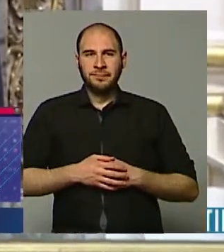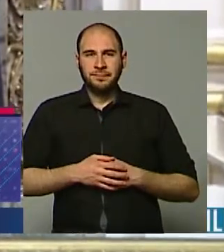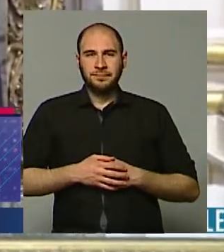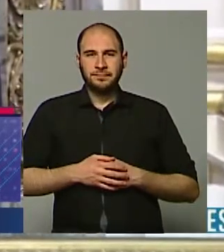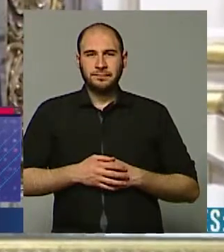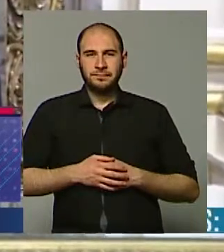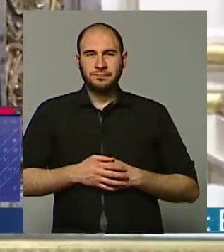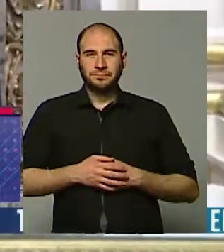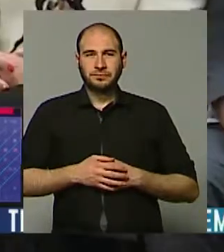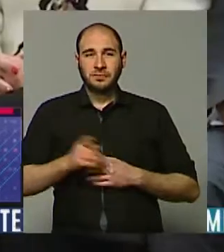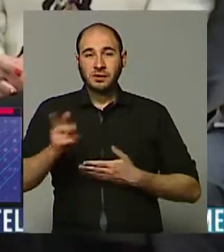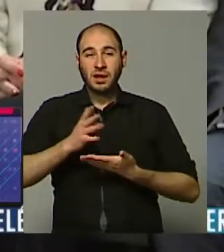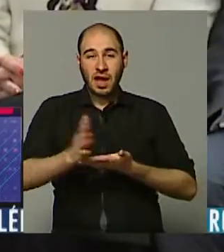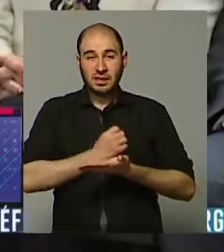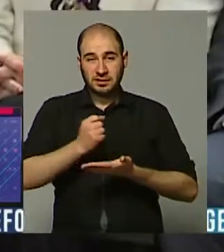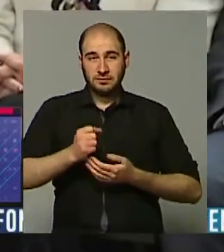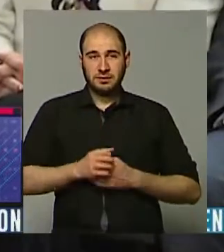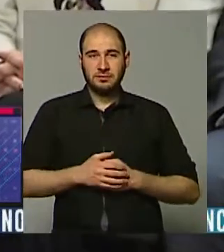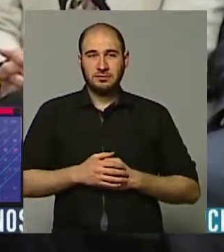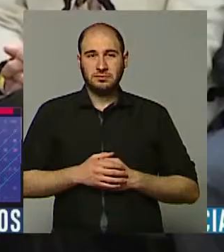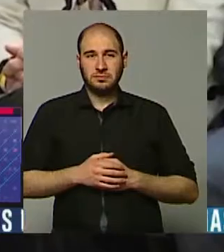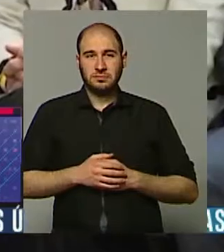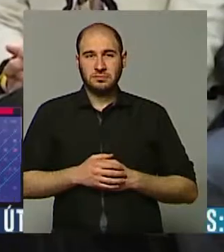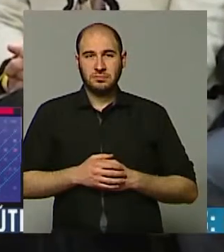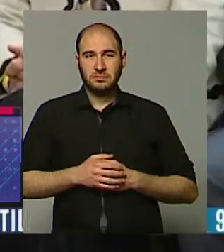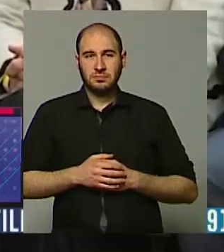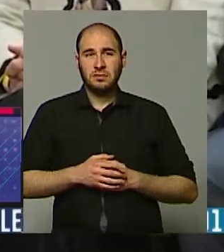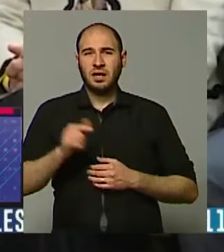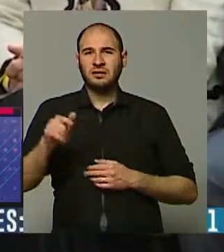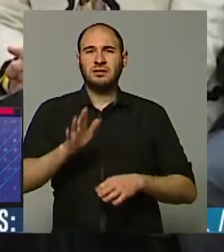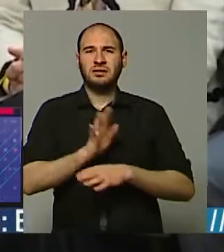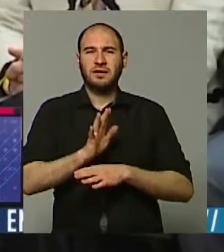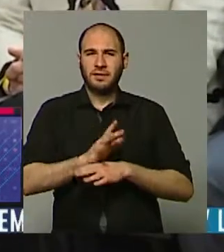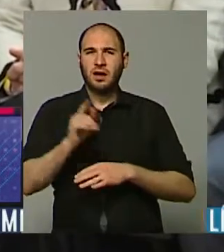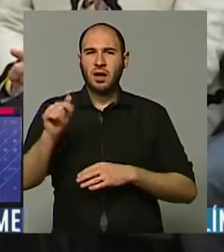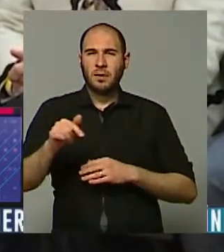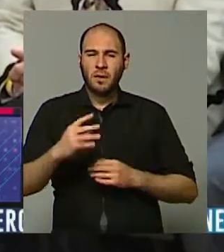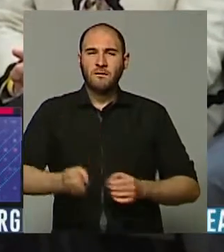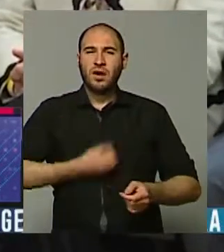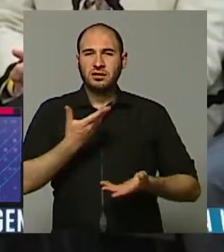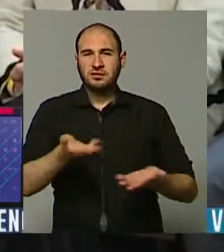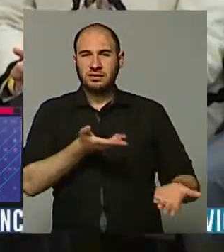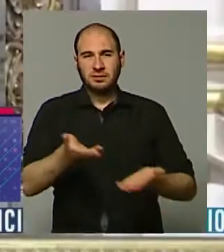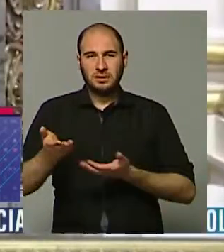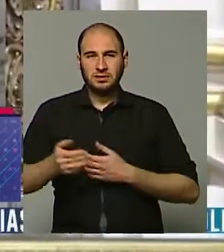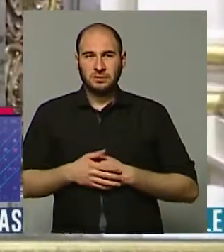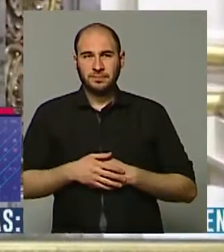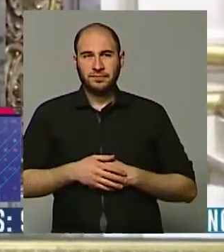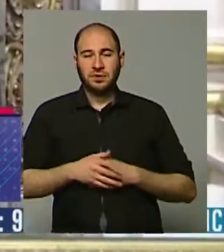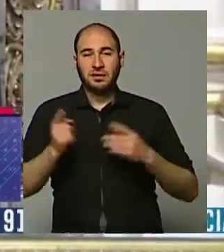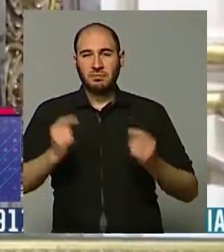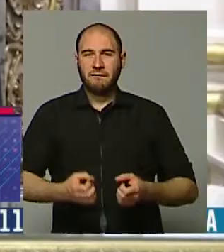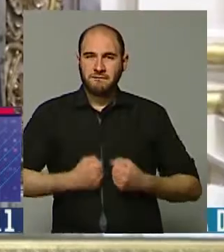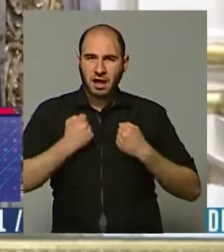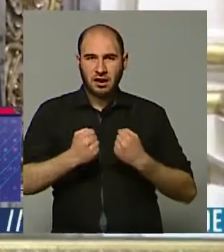Y que aceptes hoy, Hernán, habla de tu profunda vocación de servicio y de